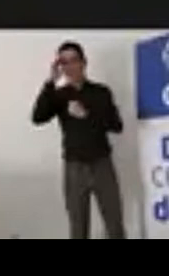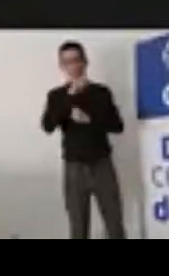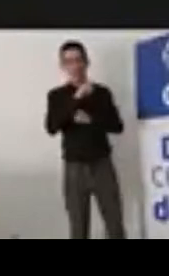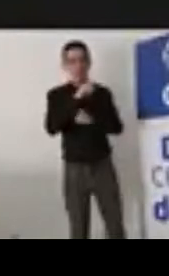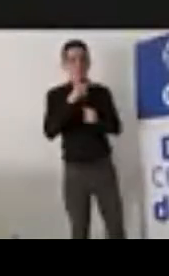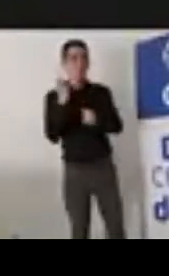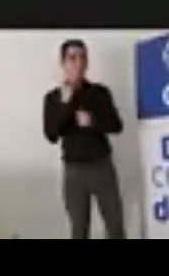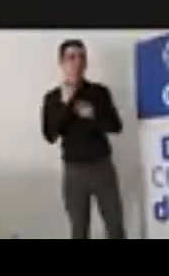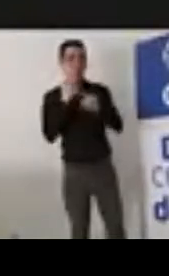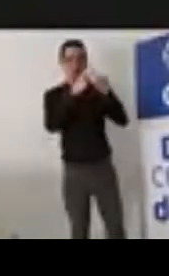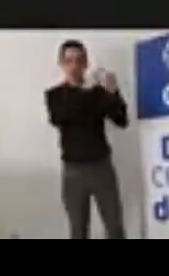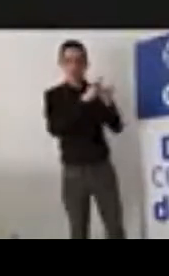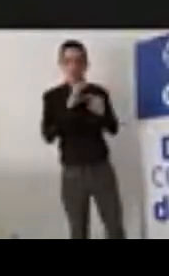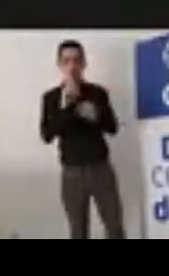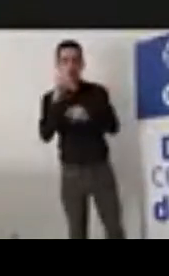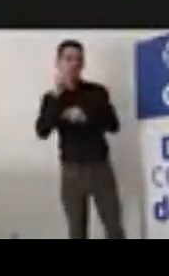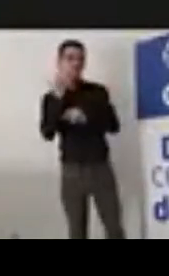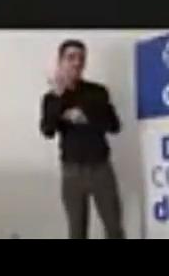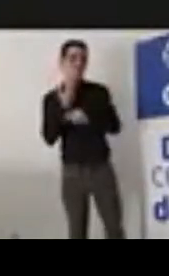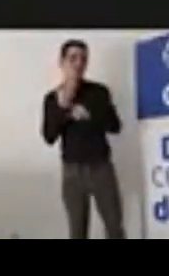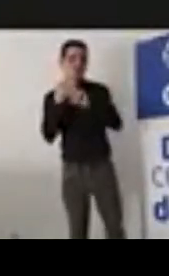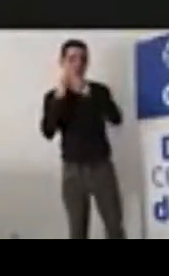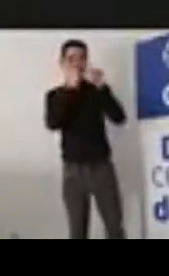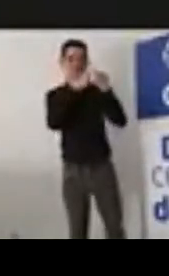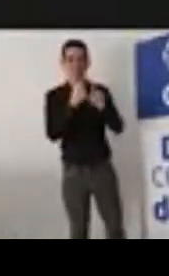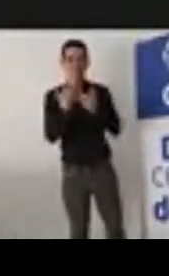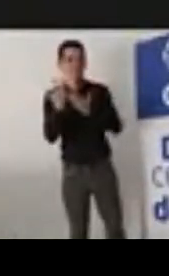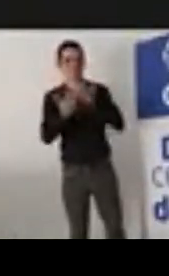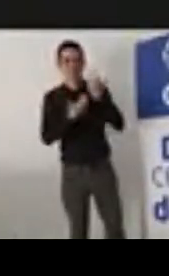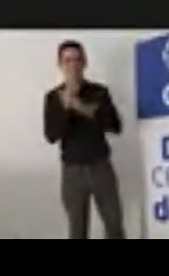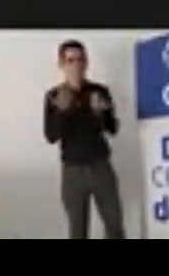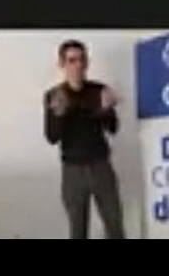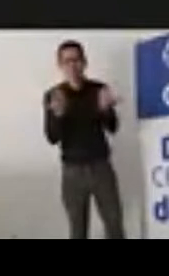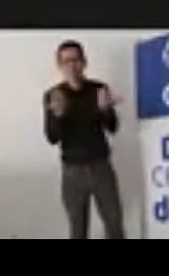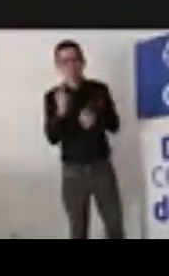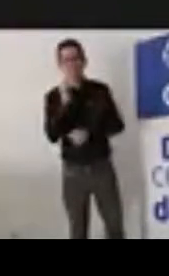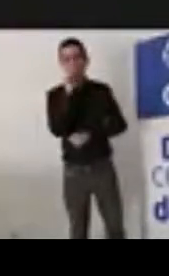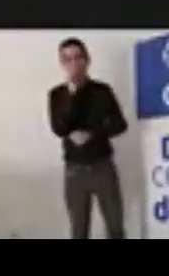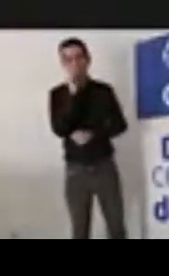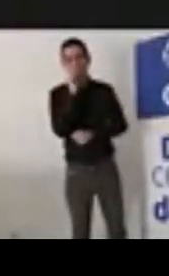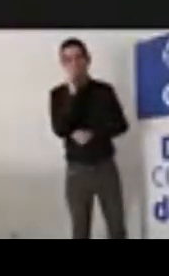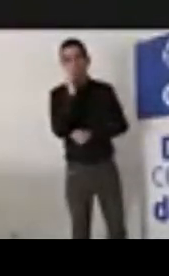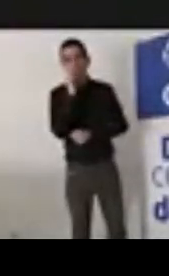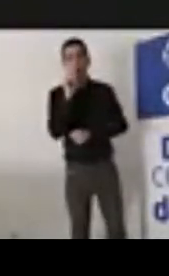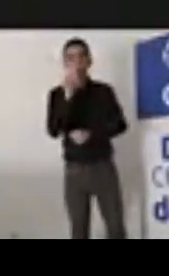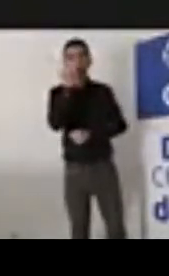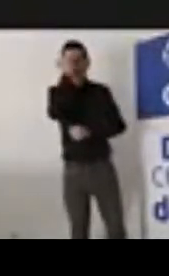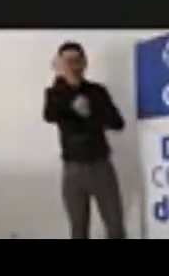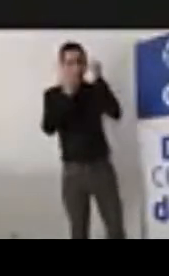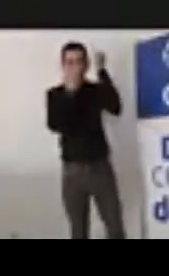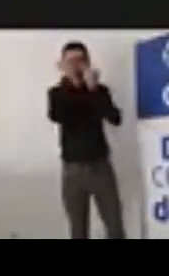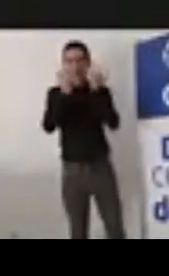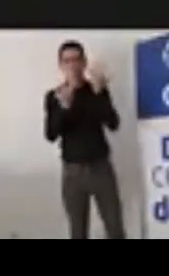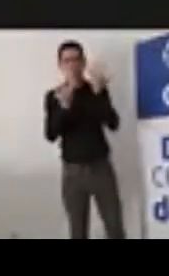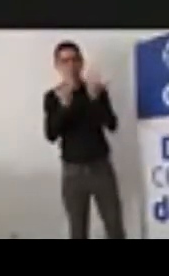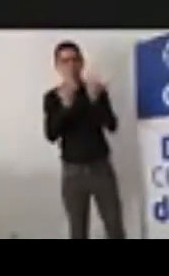de abajo, amarillo, azul, rojo, del color que quieran ponerle a la política, más allá de esas líneas ideológicas, hay unas líneas sobre